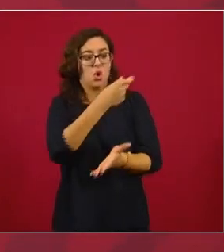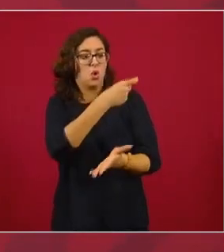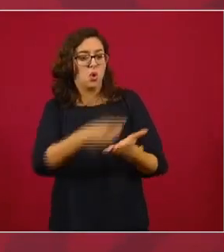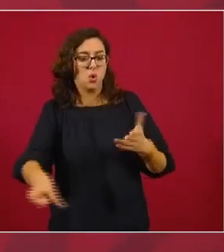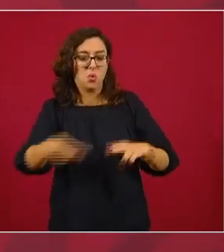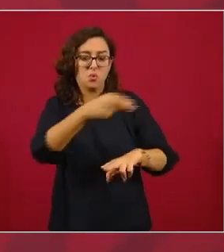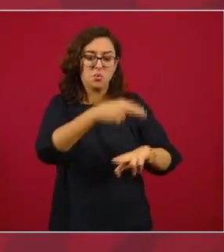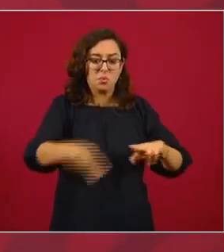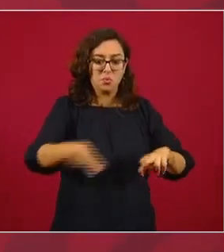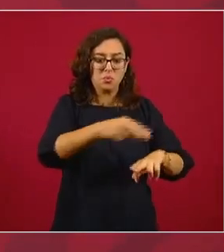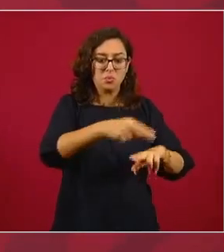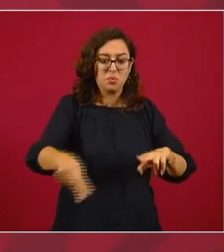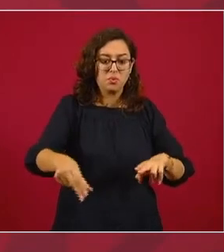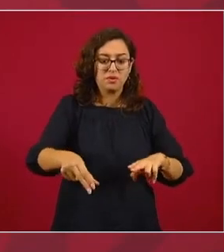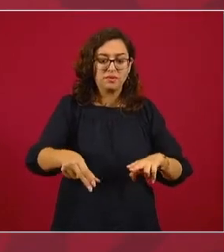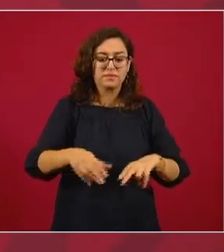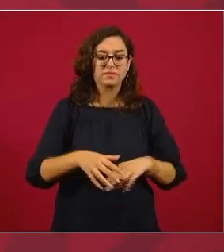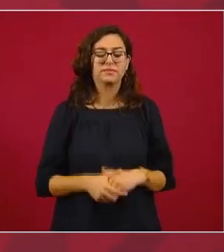lugares